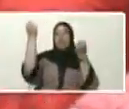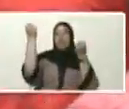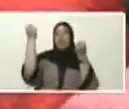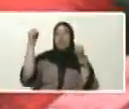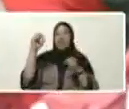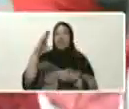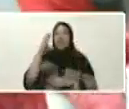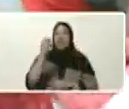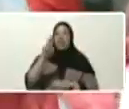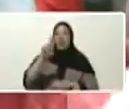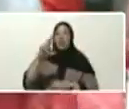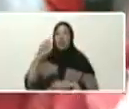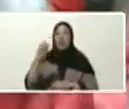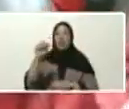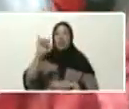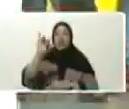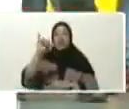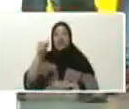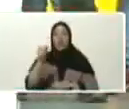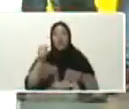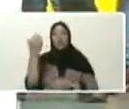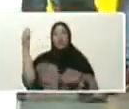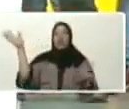Carayaca. ¡Carayaca!